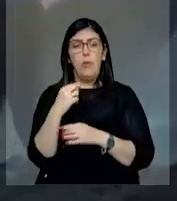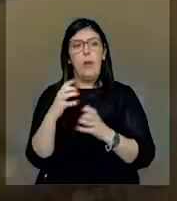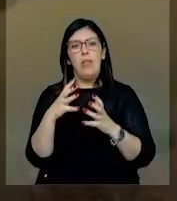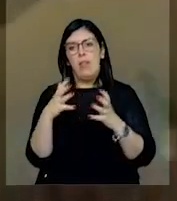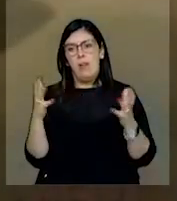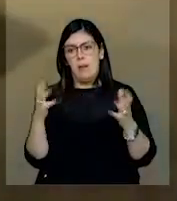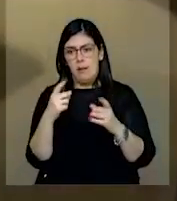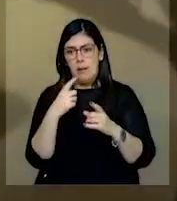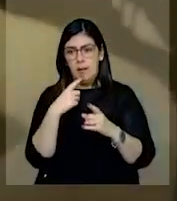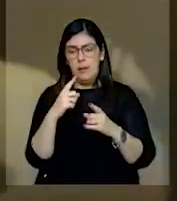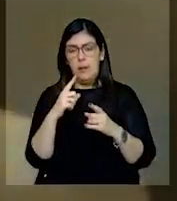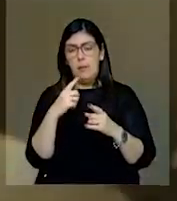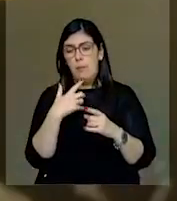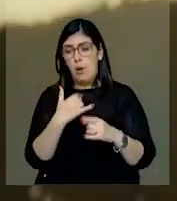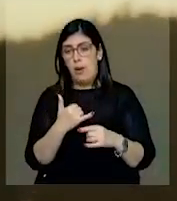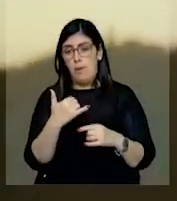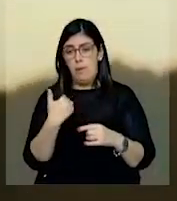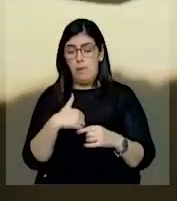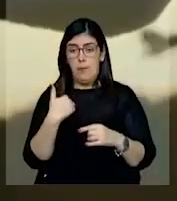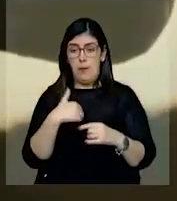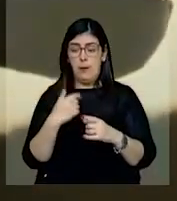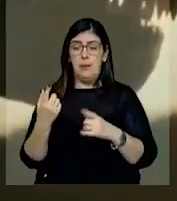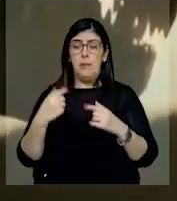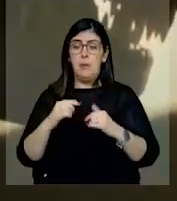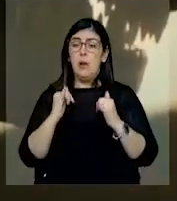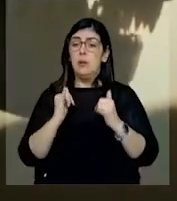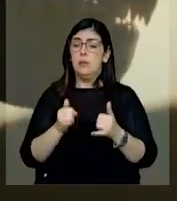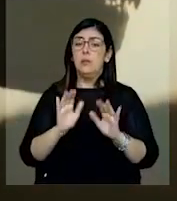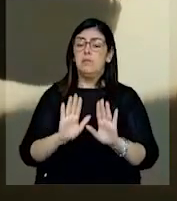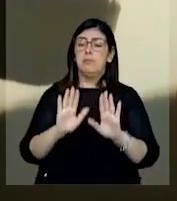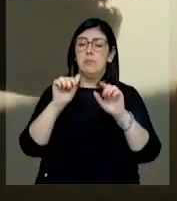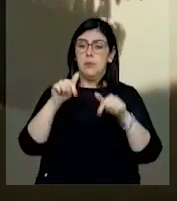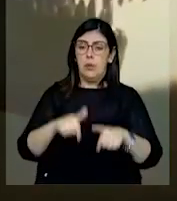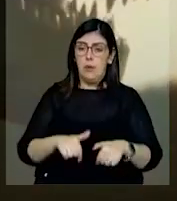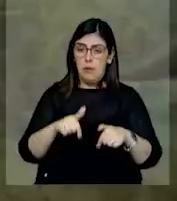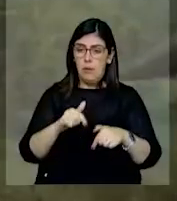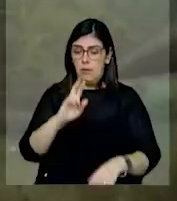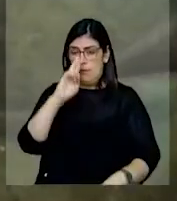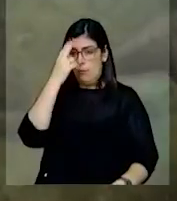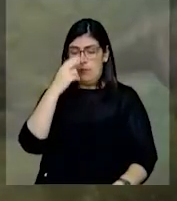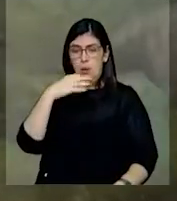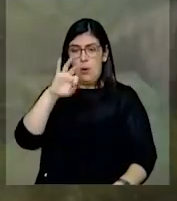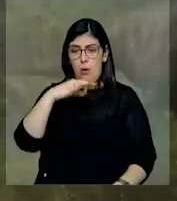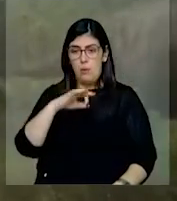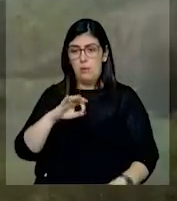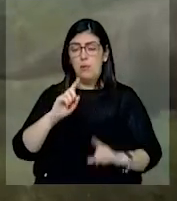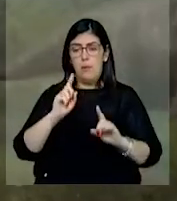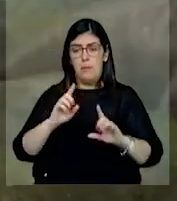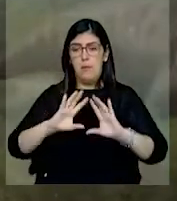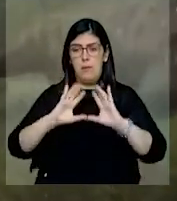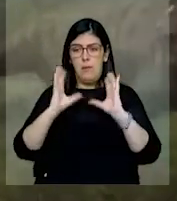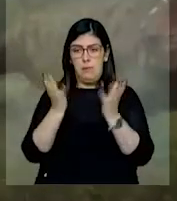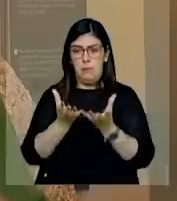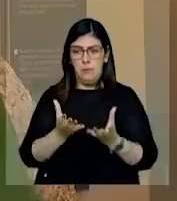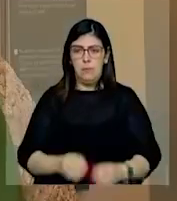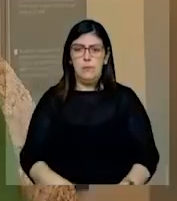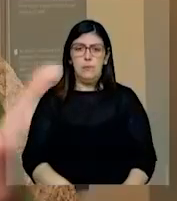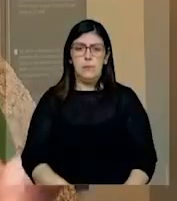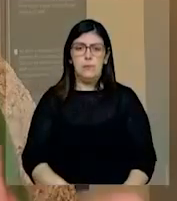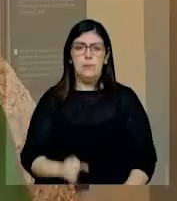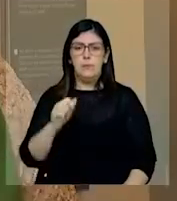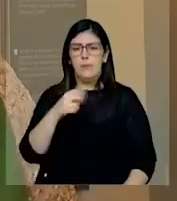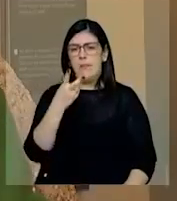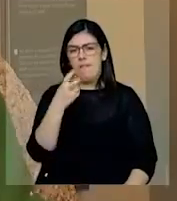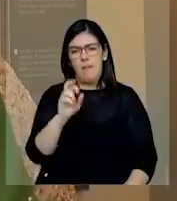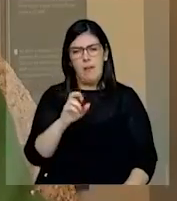albergan nuestros vecinos argentinos, pero que sí son ejemplares únicos en nuestro país y en el mundo. Acá tenemos una veintena